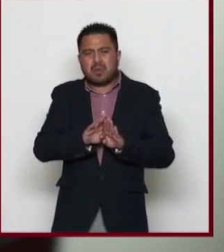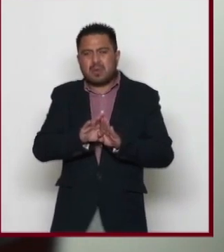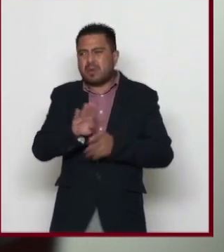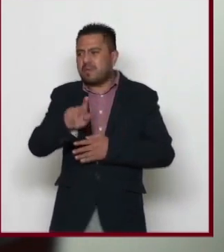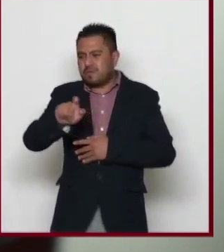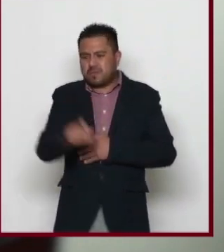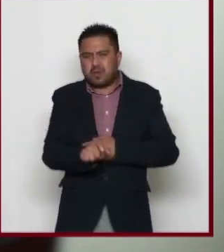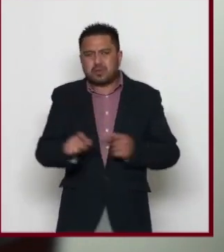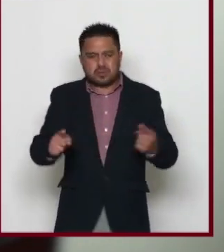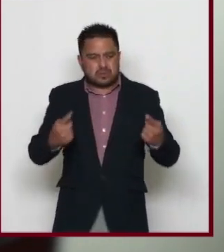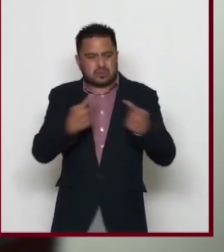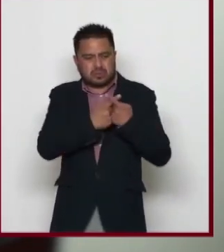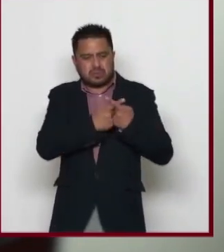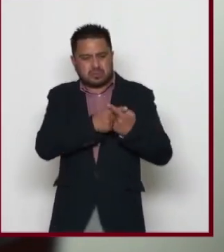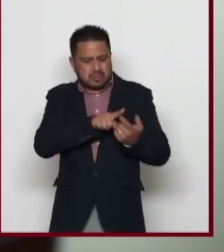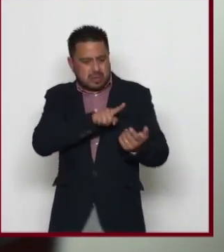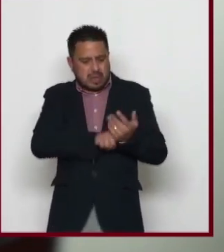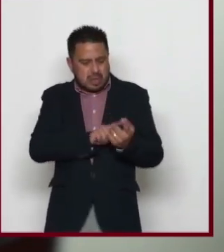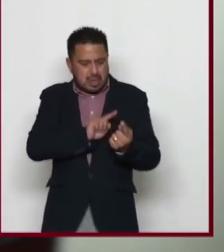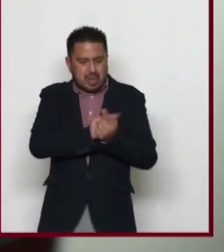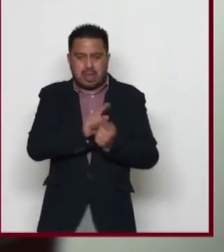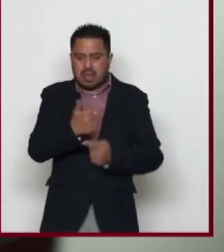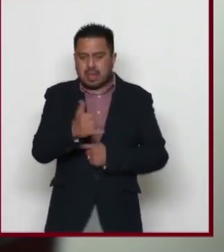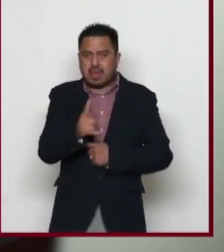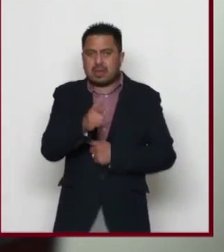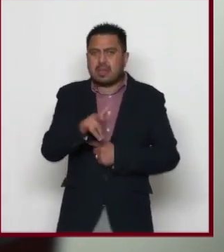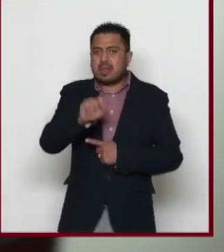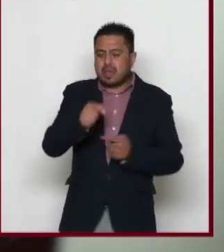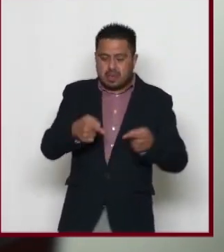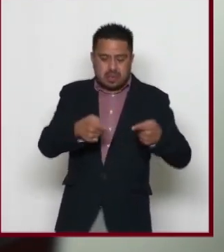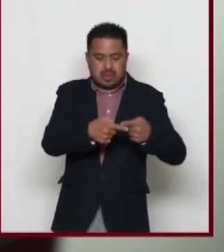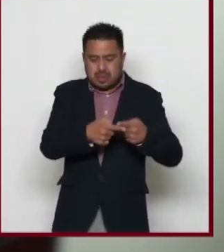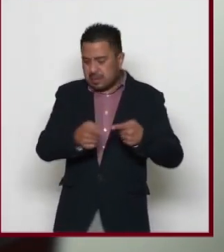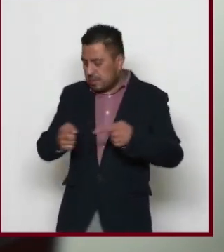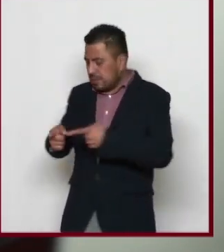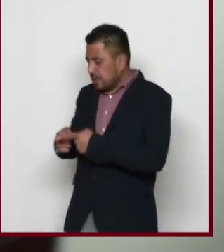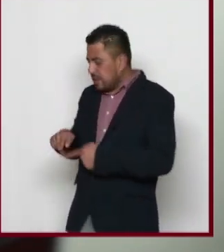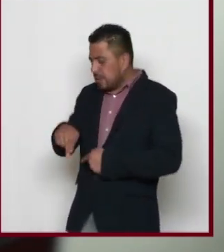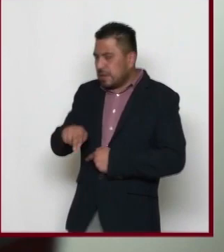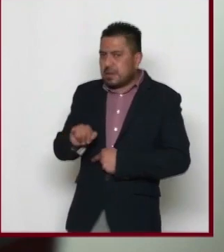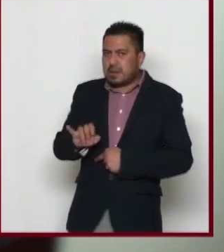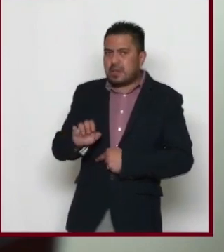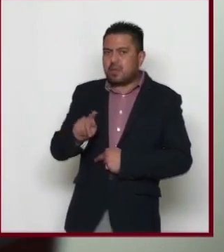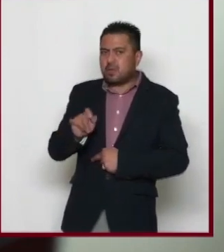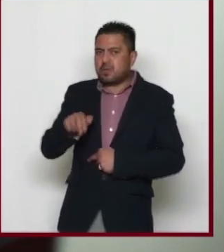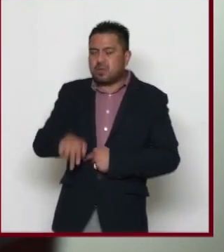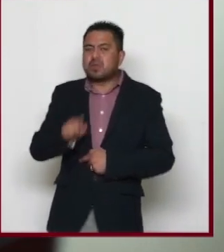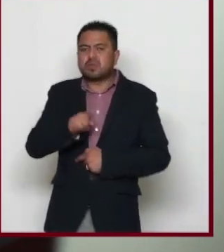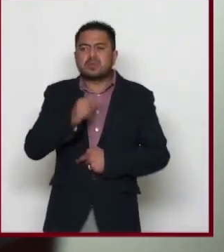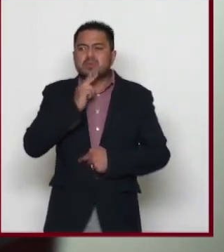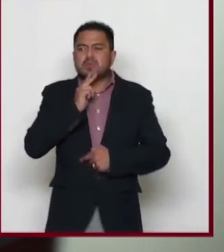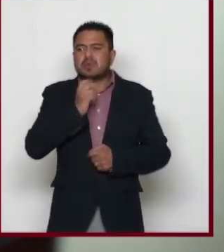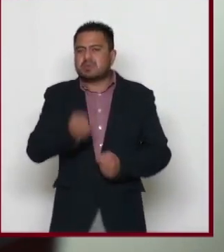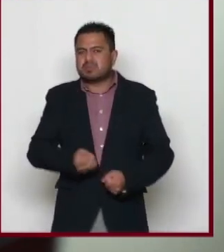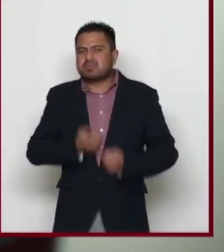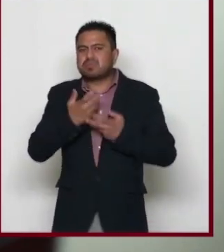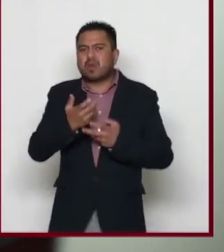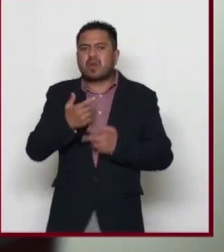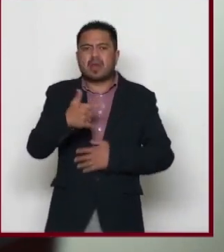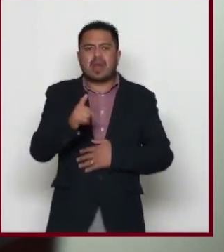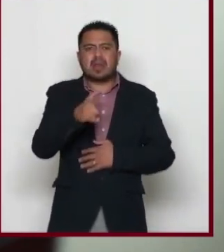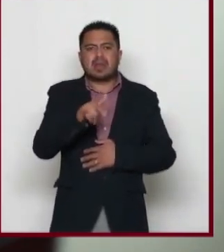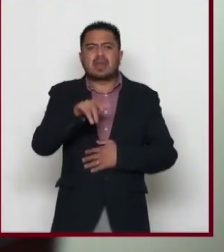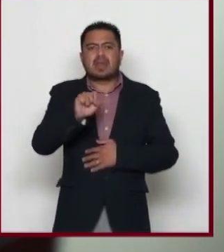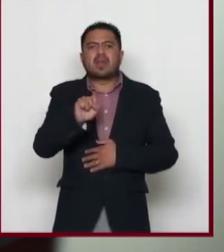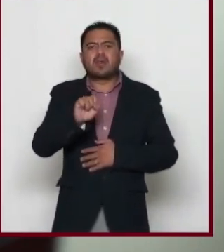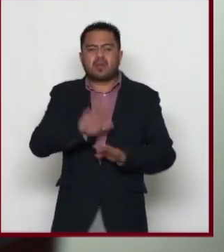pudieras imaginarte como un ring de box y tenemos a Galileo por una esquina y a Newton por otra,